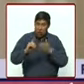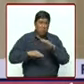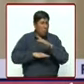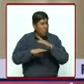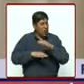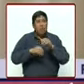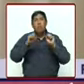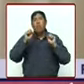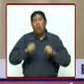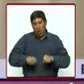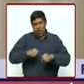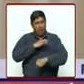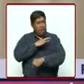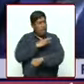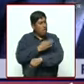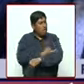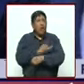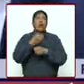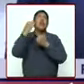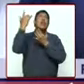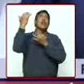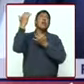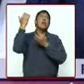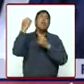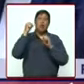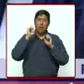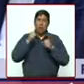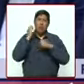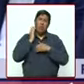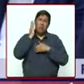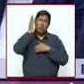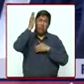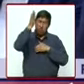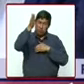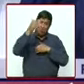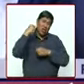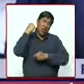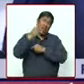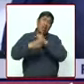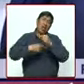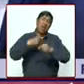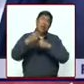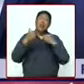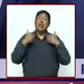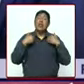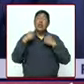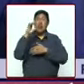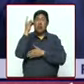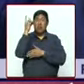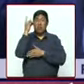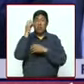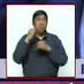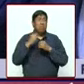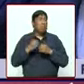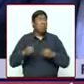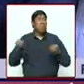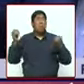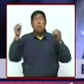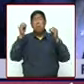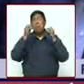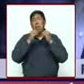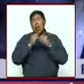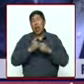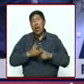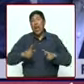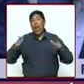fortalezca, con la esperanza de llegar a las futuras generaciones, tener un país más digno,